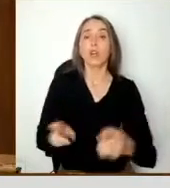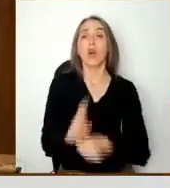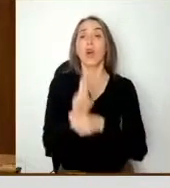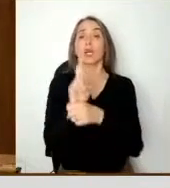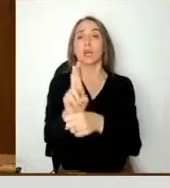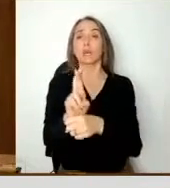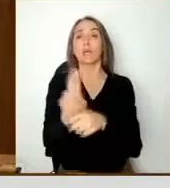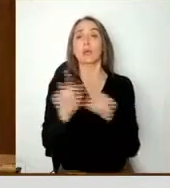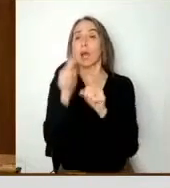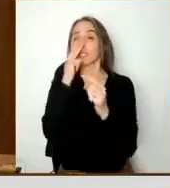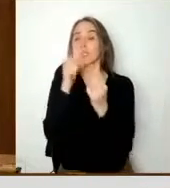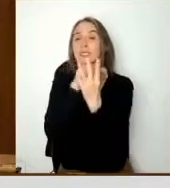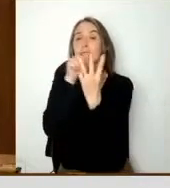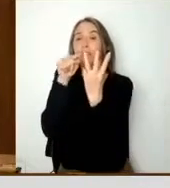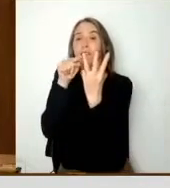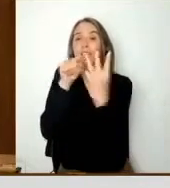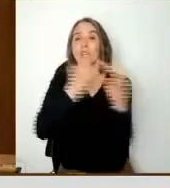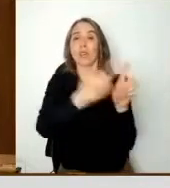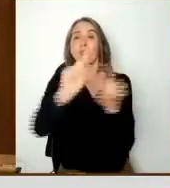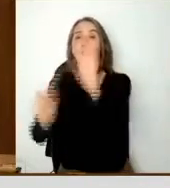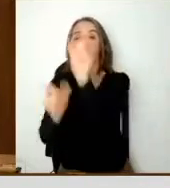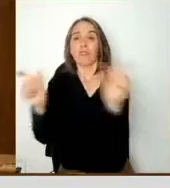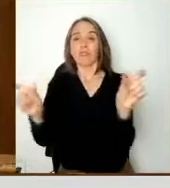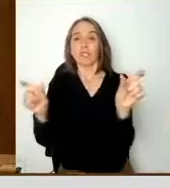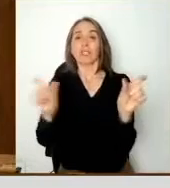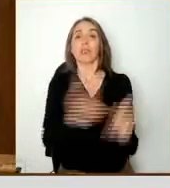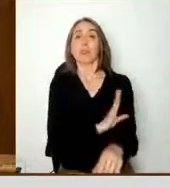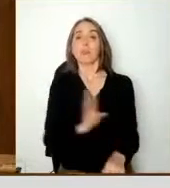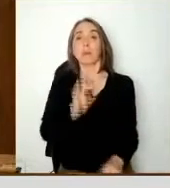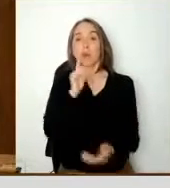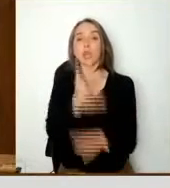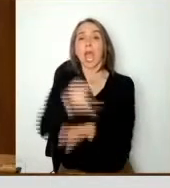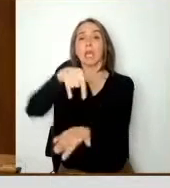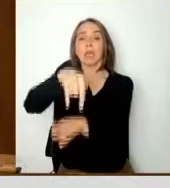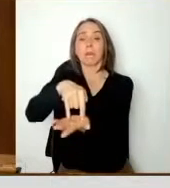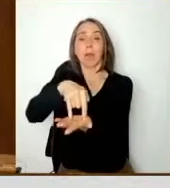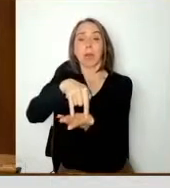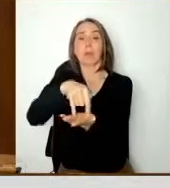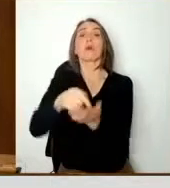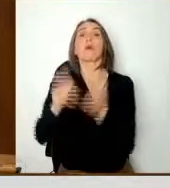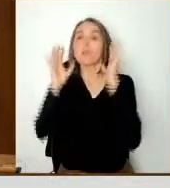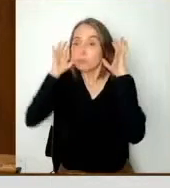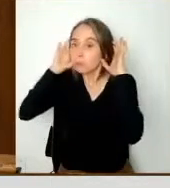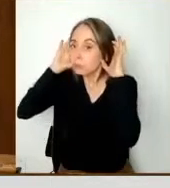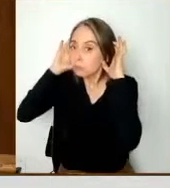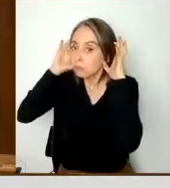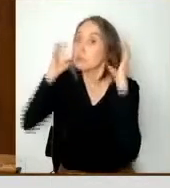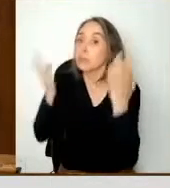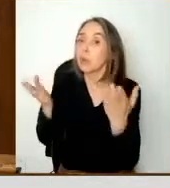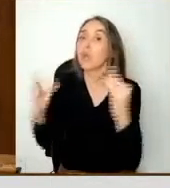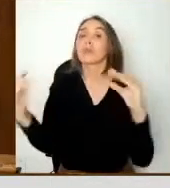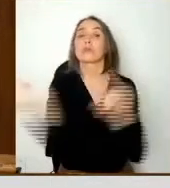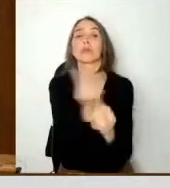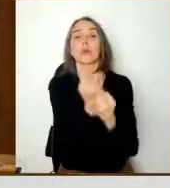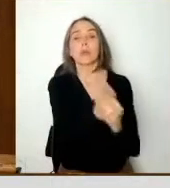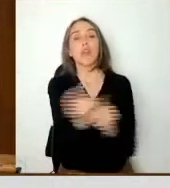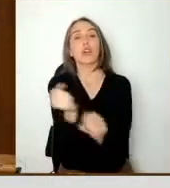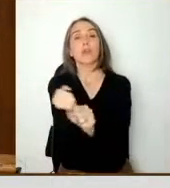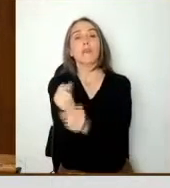notado, la diversidad de este Parlamento, y que estará abierta a escuchar, dialogar y trabajar con todas las